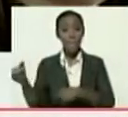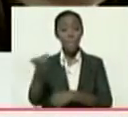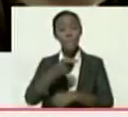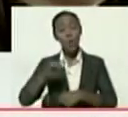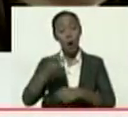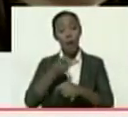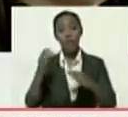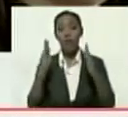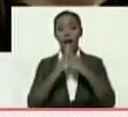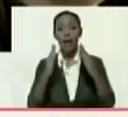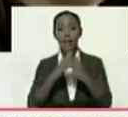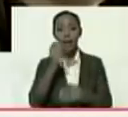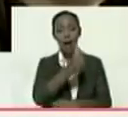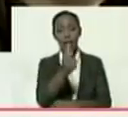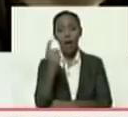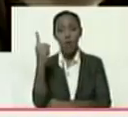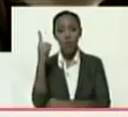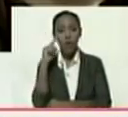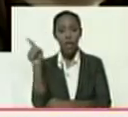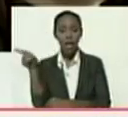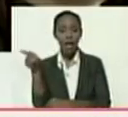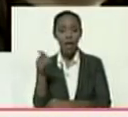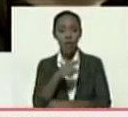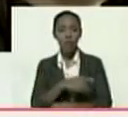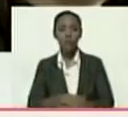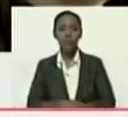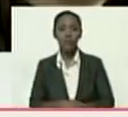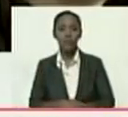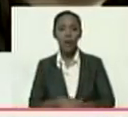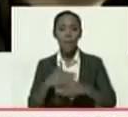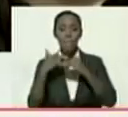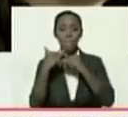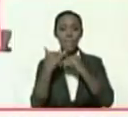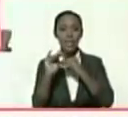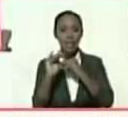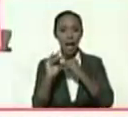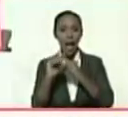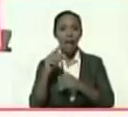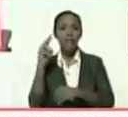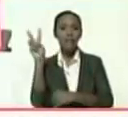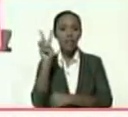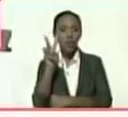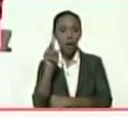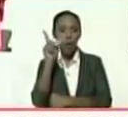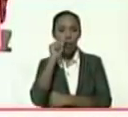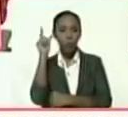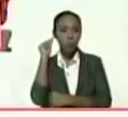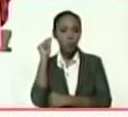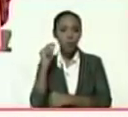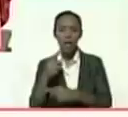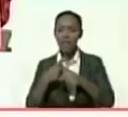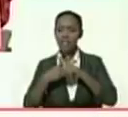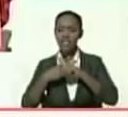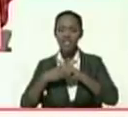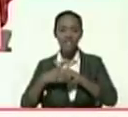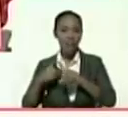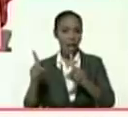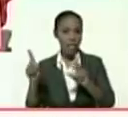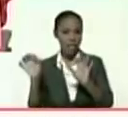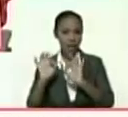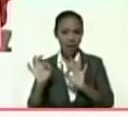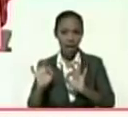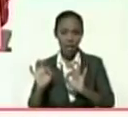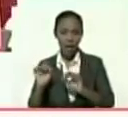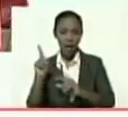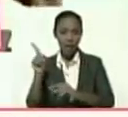casas de cada uno de ellos. Mensaje para los venezolanos y las venezolanas. No es diferente para nada el